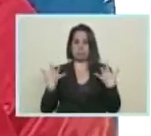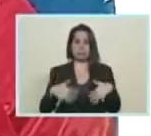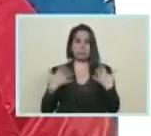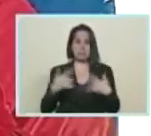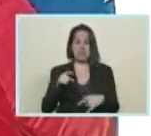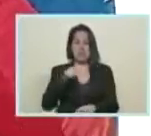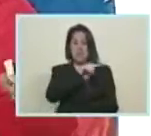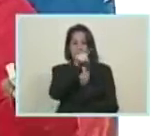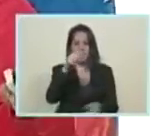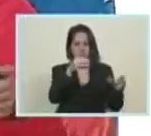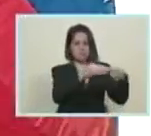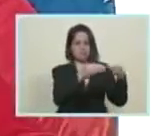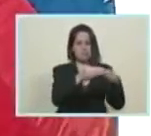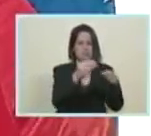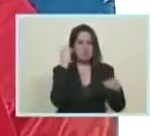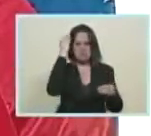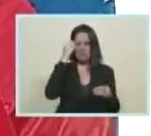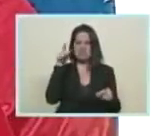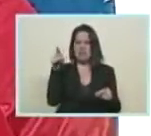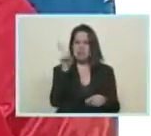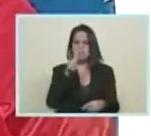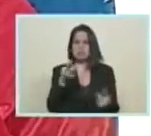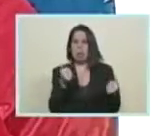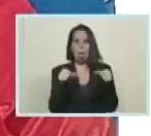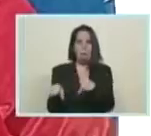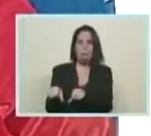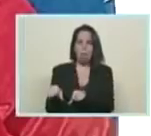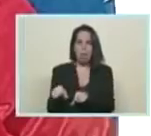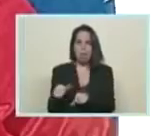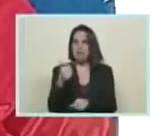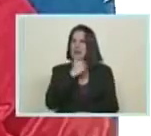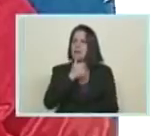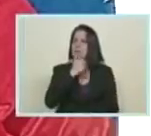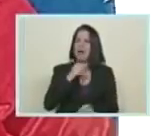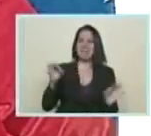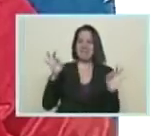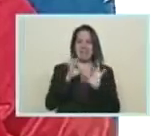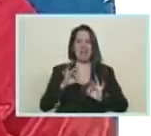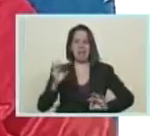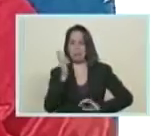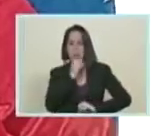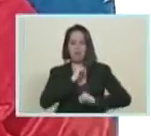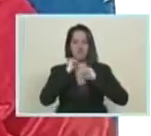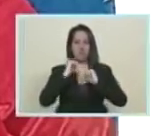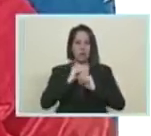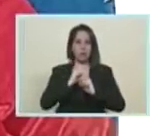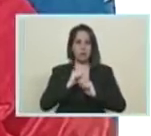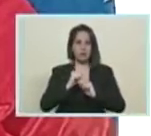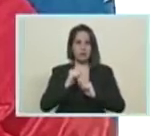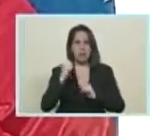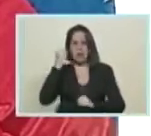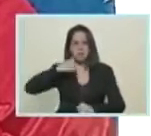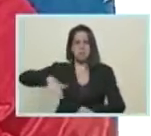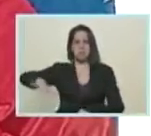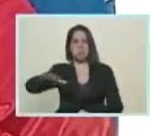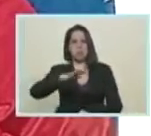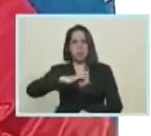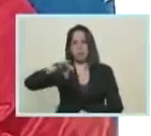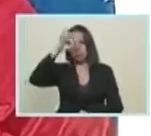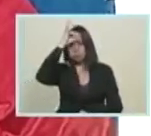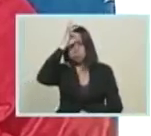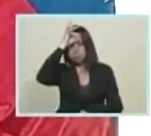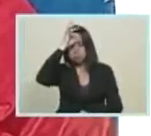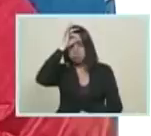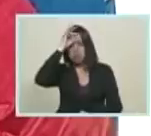Ellos creían que Venezuela no podía soportar eso. Ellos creían que el pueblo no tenía conciencia para soportar